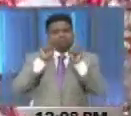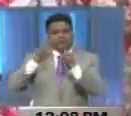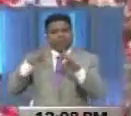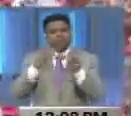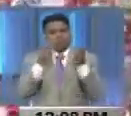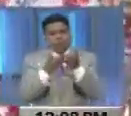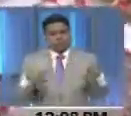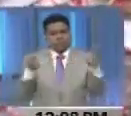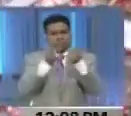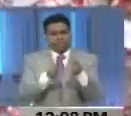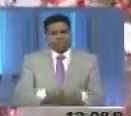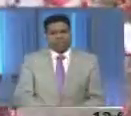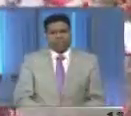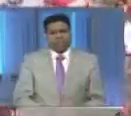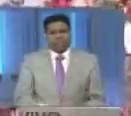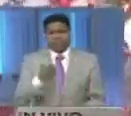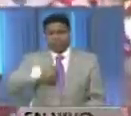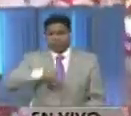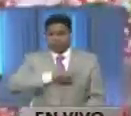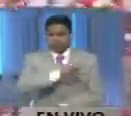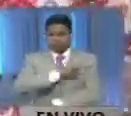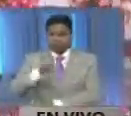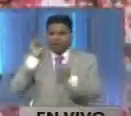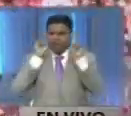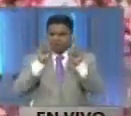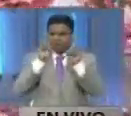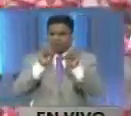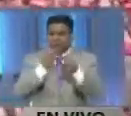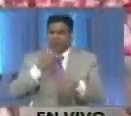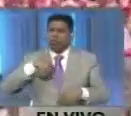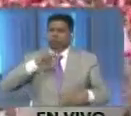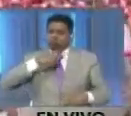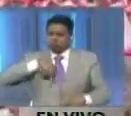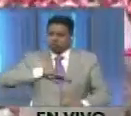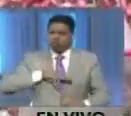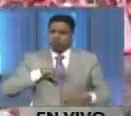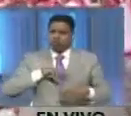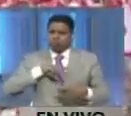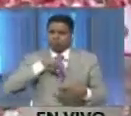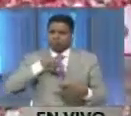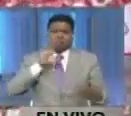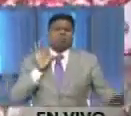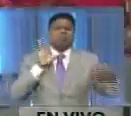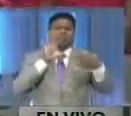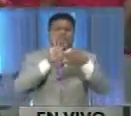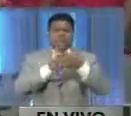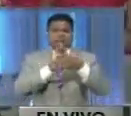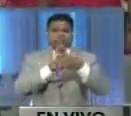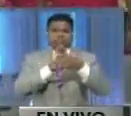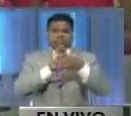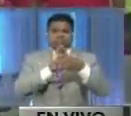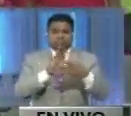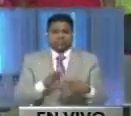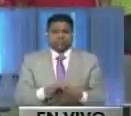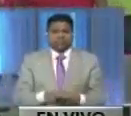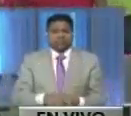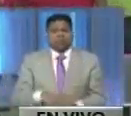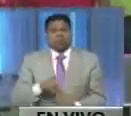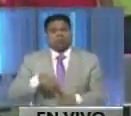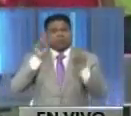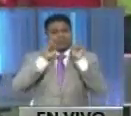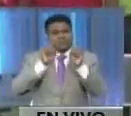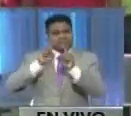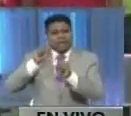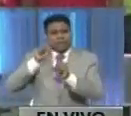Le dimos una lección de unidad popular. Le dimos una lección de patria a quienes no